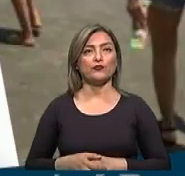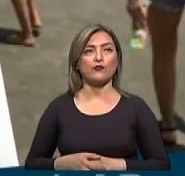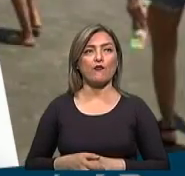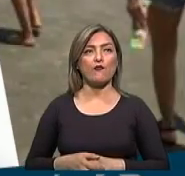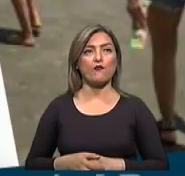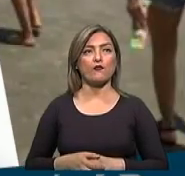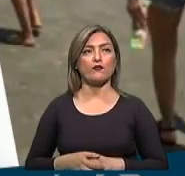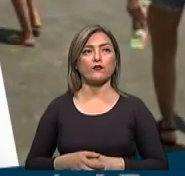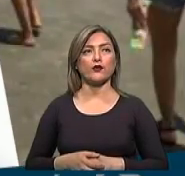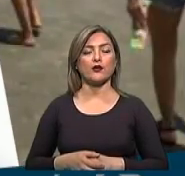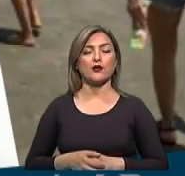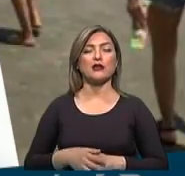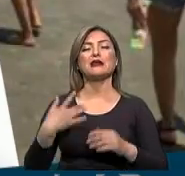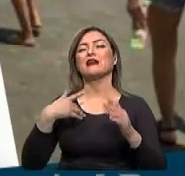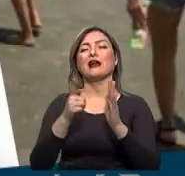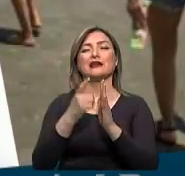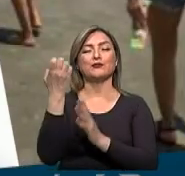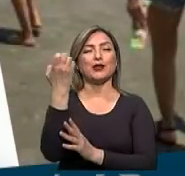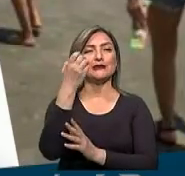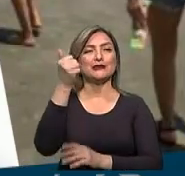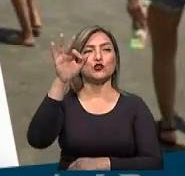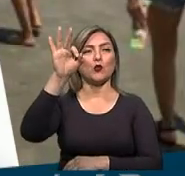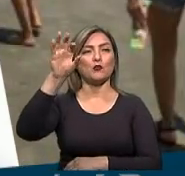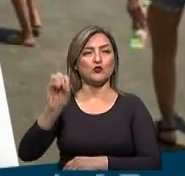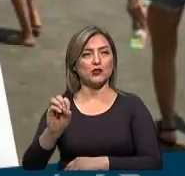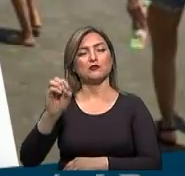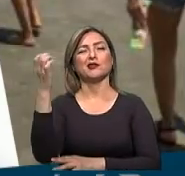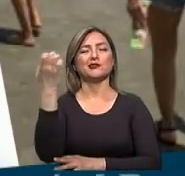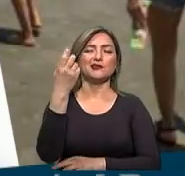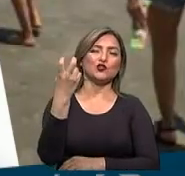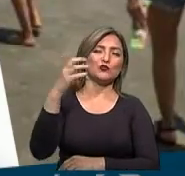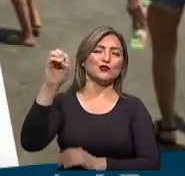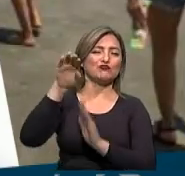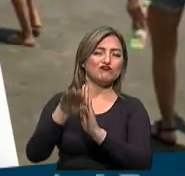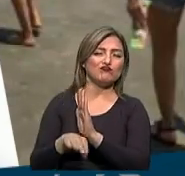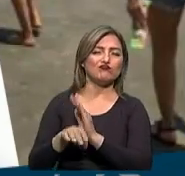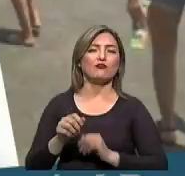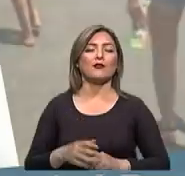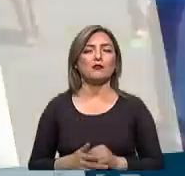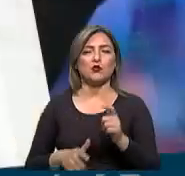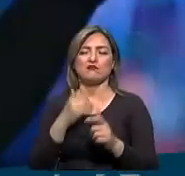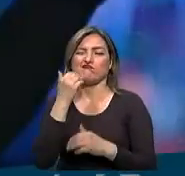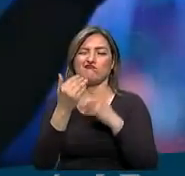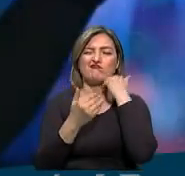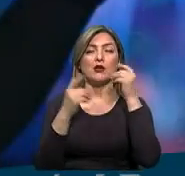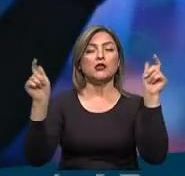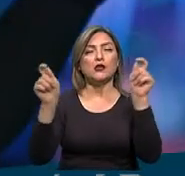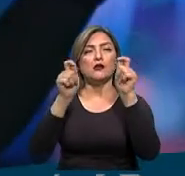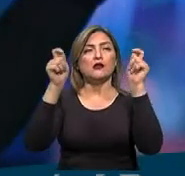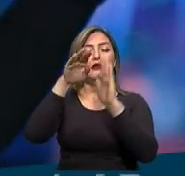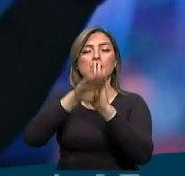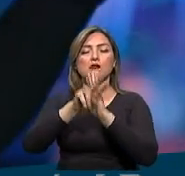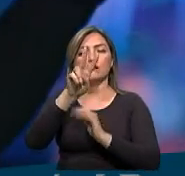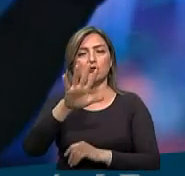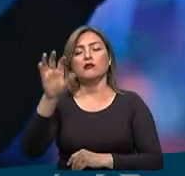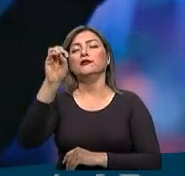en un 19%, las emergencias en un 12%, y en cuanto a lo que denominan incivilidades, las fiestas tuvieron una reducción